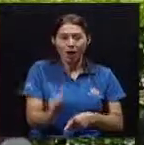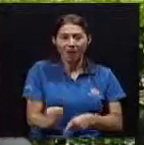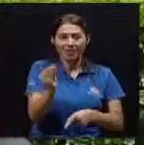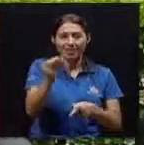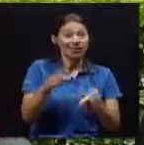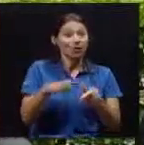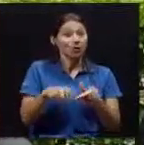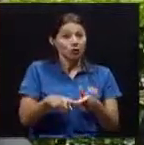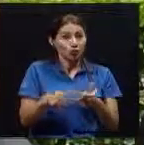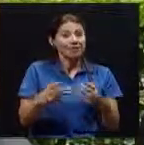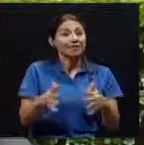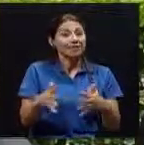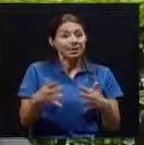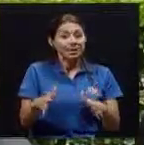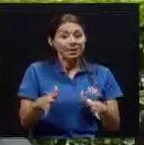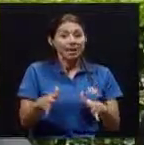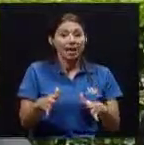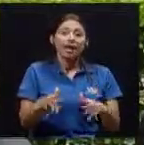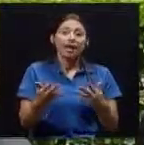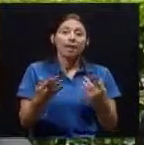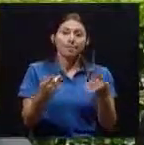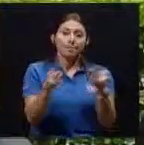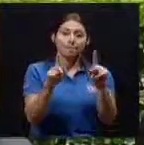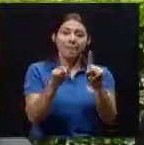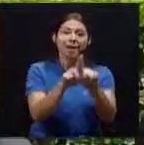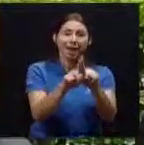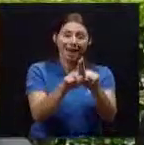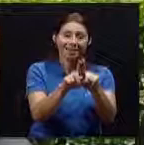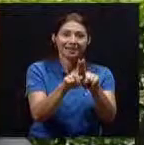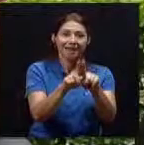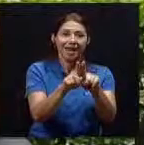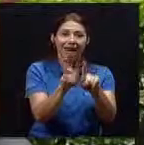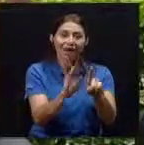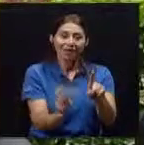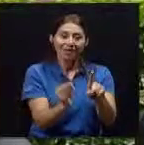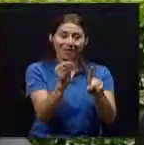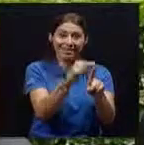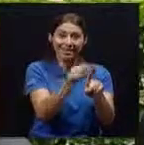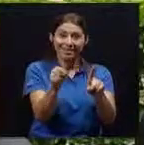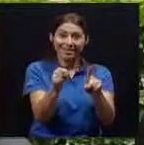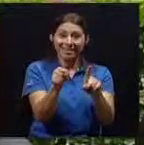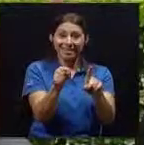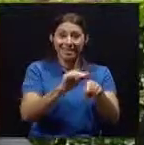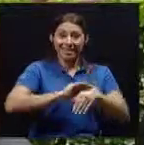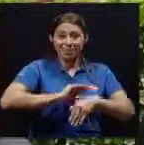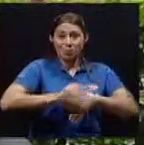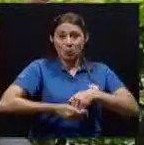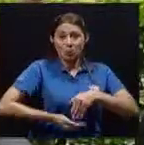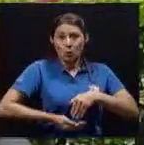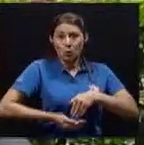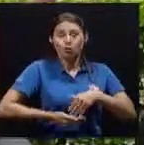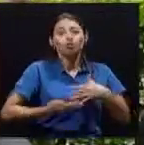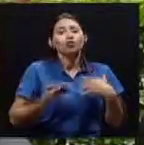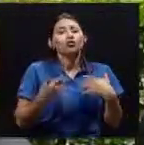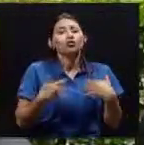fenómeno ahí, que las parejas que son adolescentes y que están esperando un bebé son mucho menores, más o menos como un